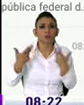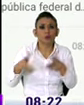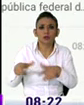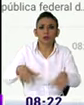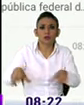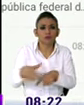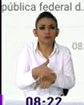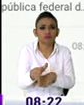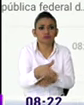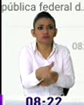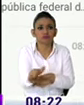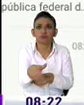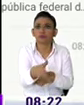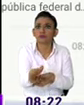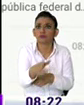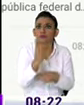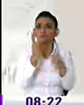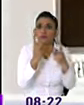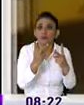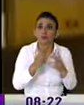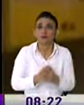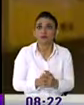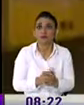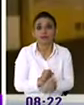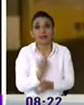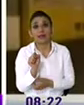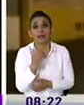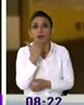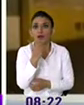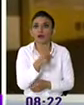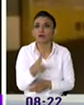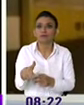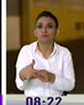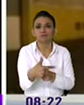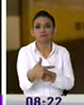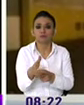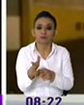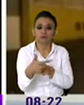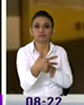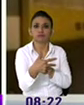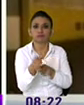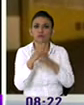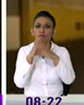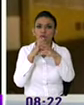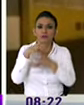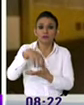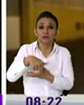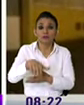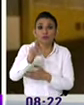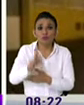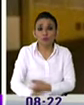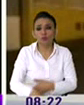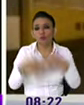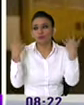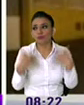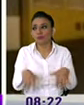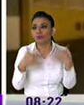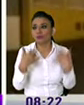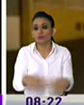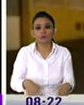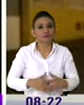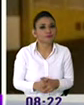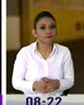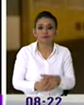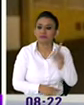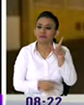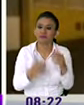y luego se quedan atascados, solo por ganar a otros. Vean esto. Y aquí en el sur, es que aquí en el sur, ¿saben qué?